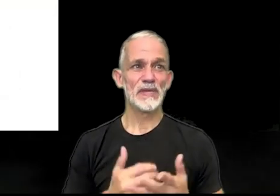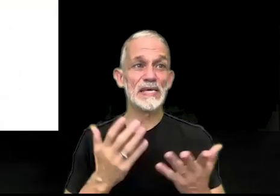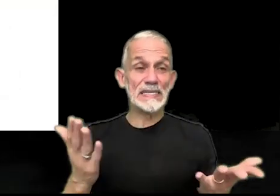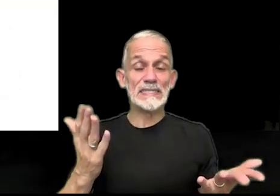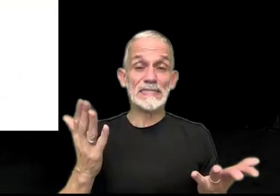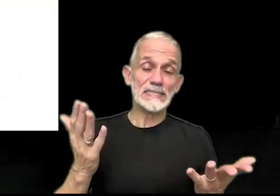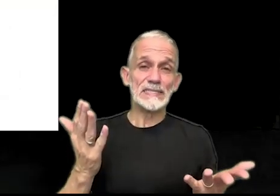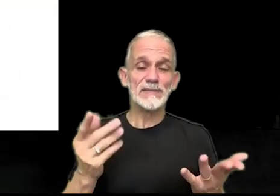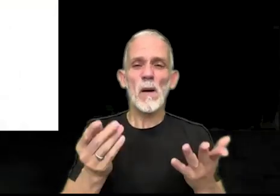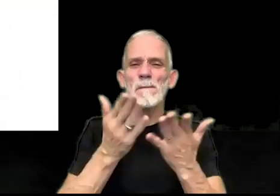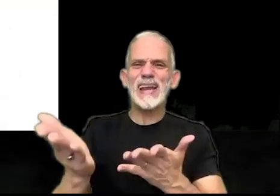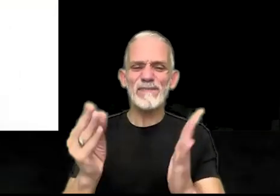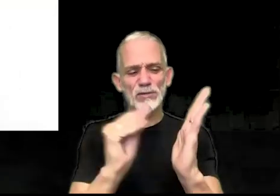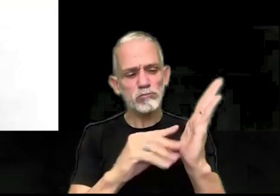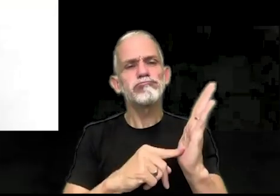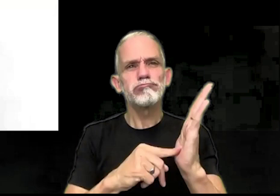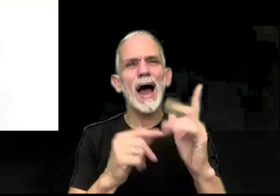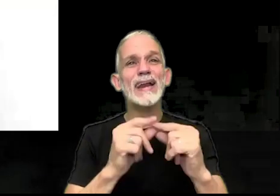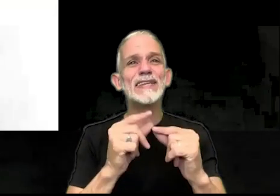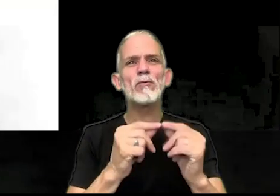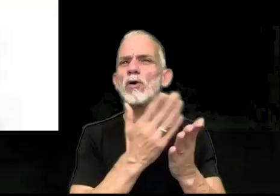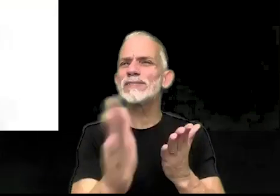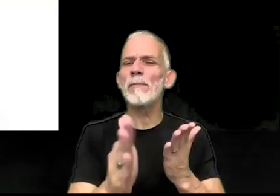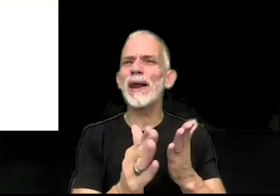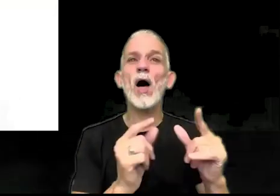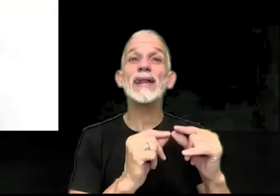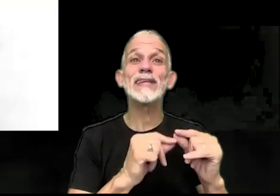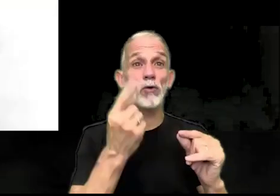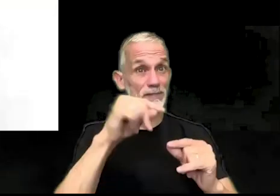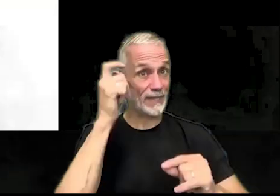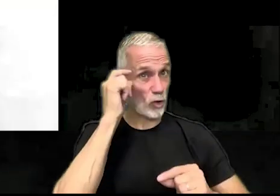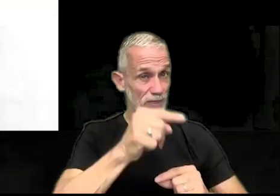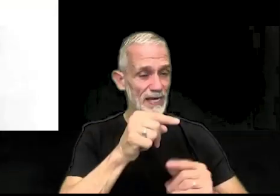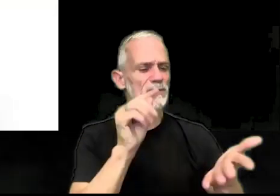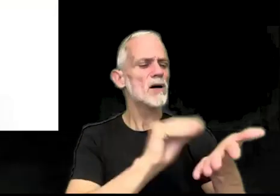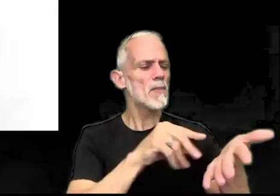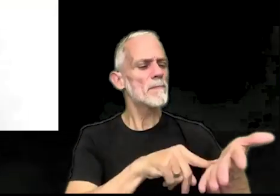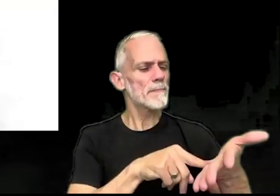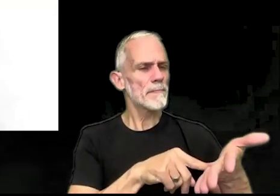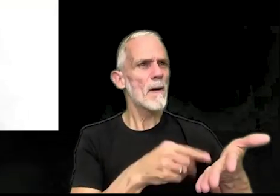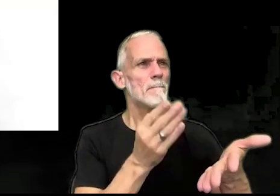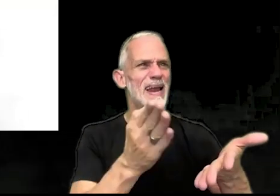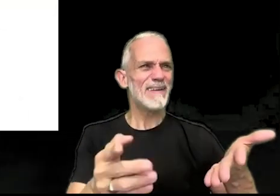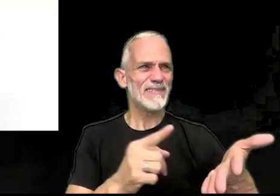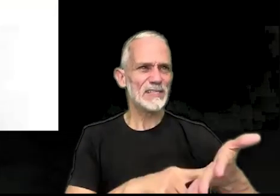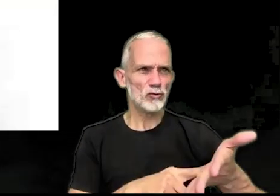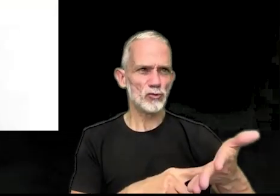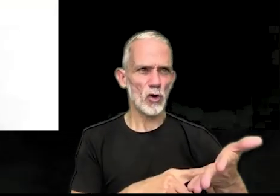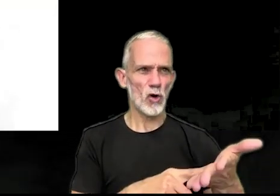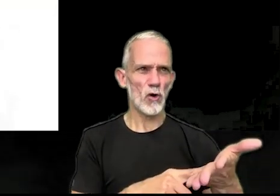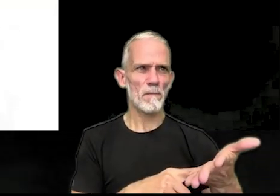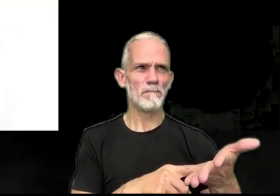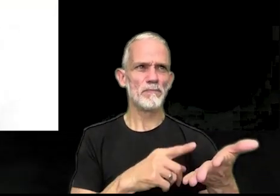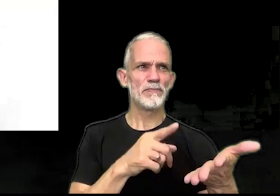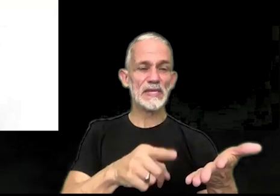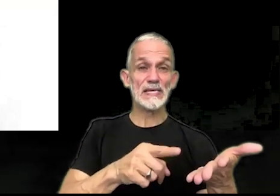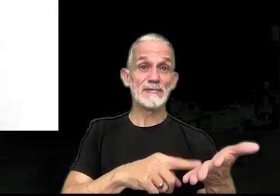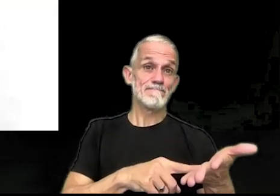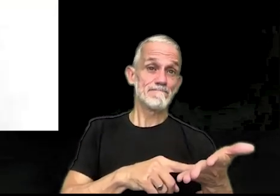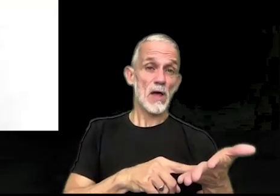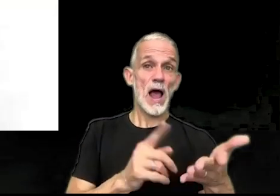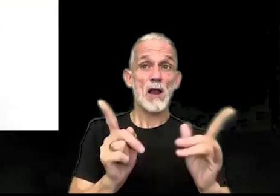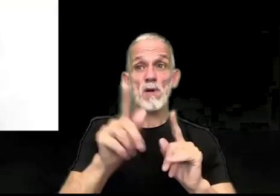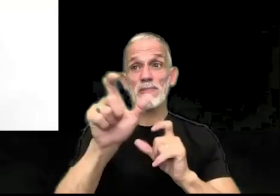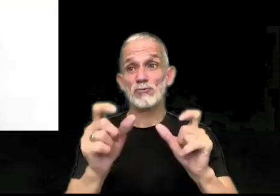un beneficio que estaba en un artículo separado, que era el artículo 110, donde para ciertos funcionarios